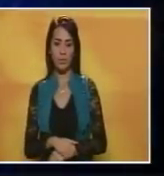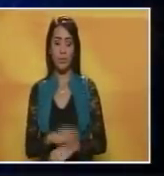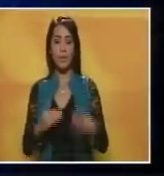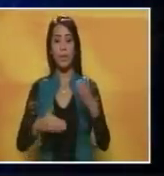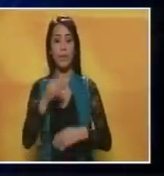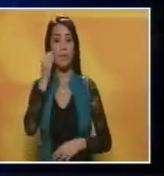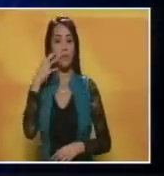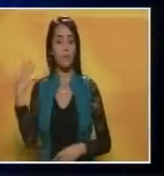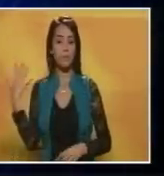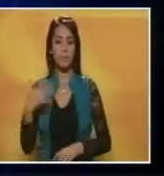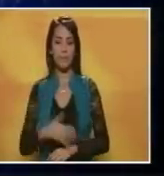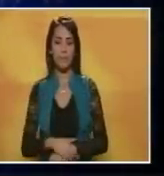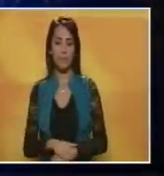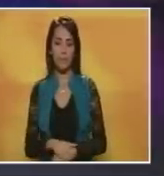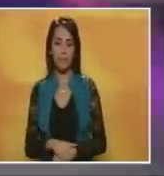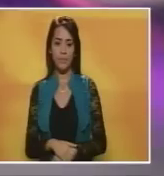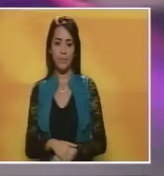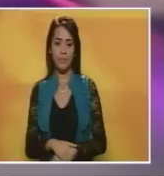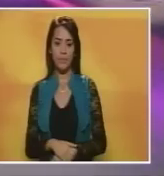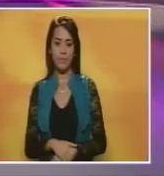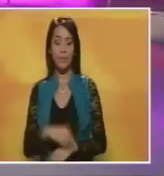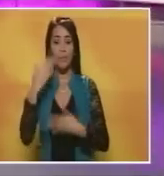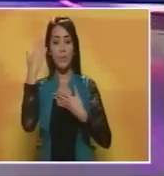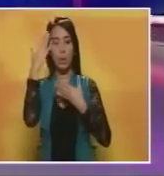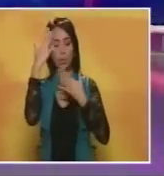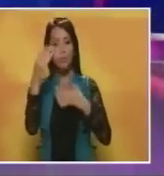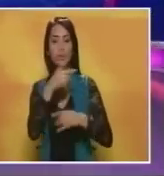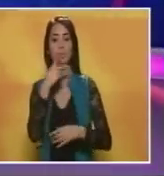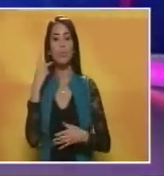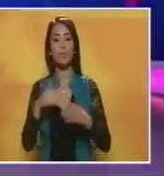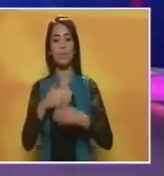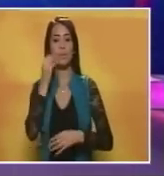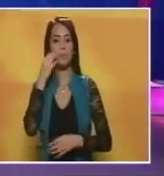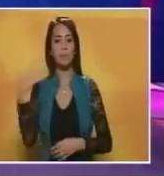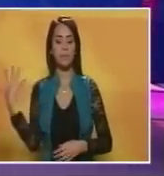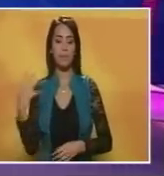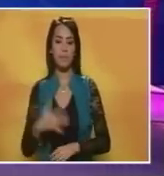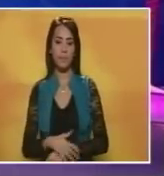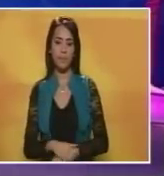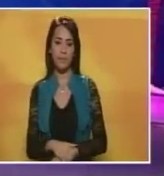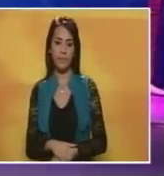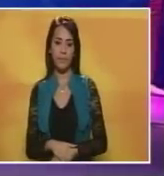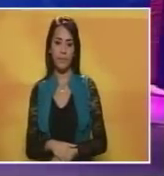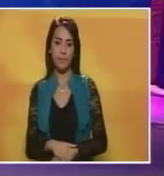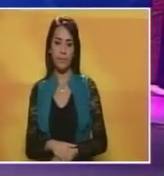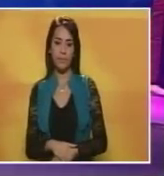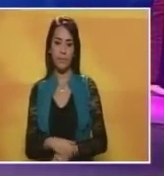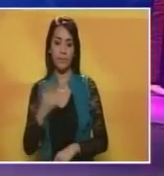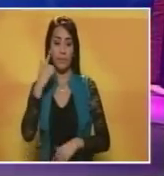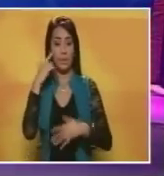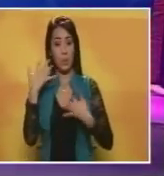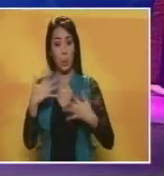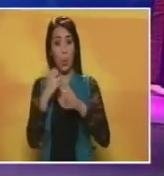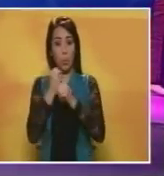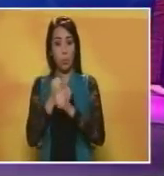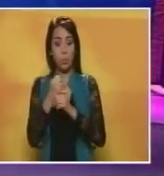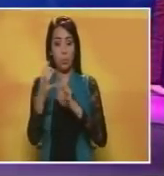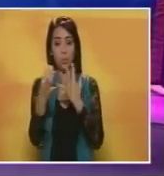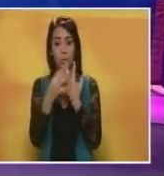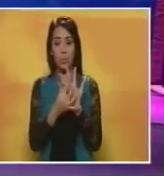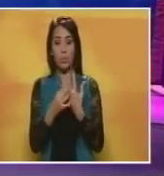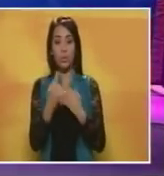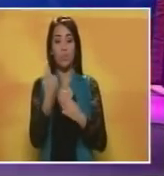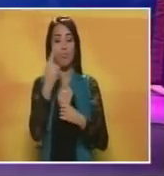i hola que tal amigos soy quere los cuadros y estos estrenos estrellas crece la expectativa por la boda real faltan